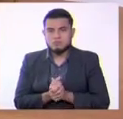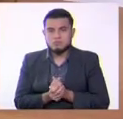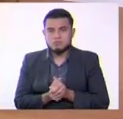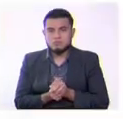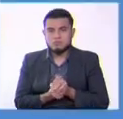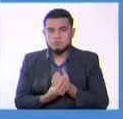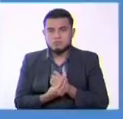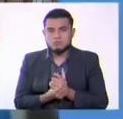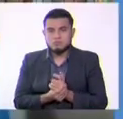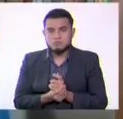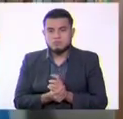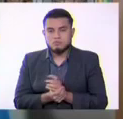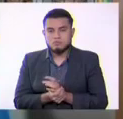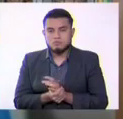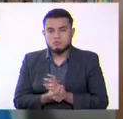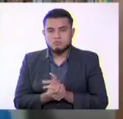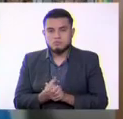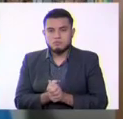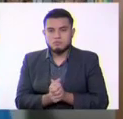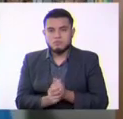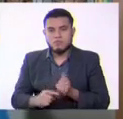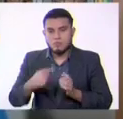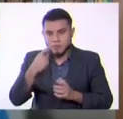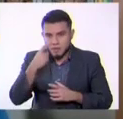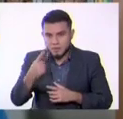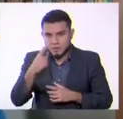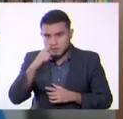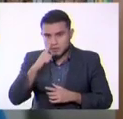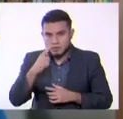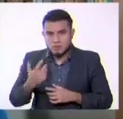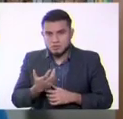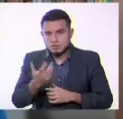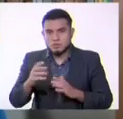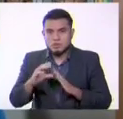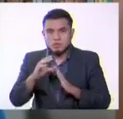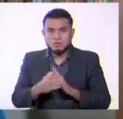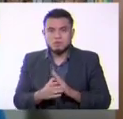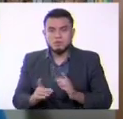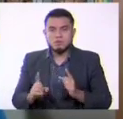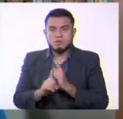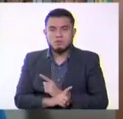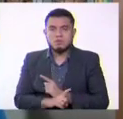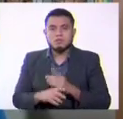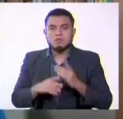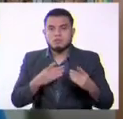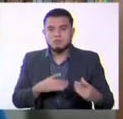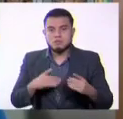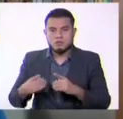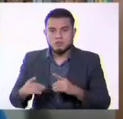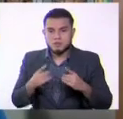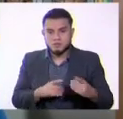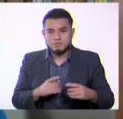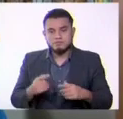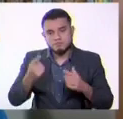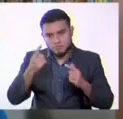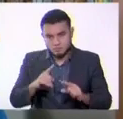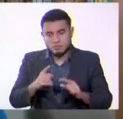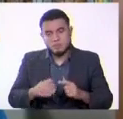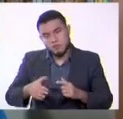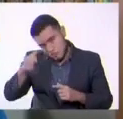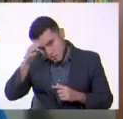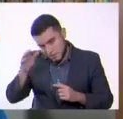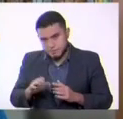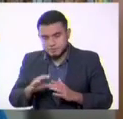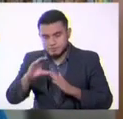video. Veamos entonces, si todas las culturas son cambiantes y son dinámicas, el concepto de aculturación